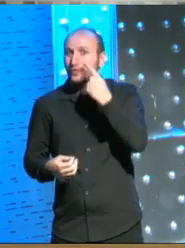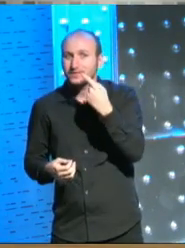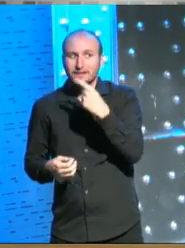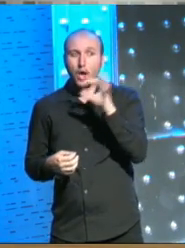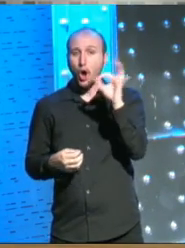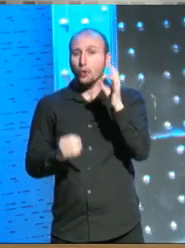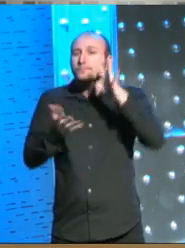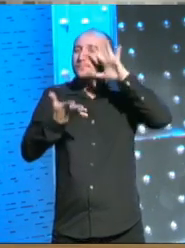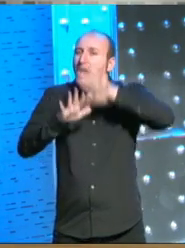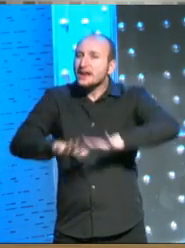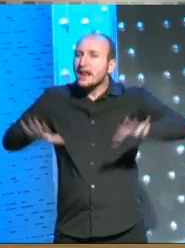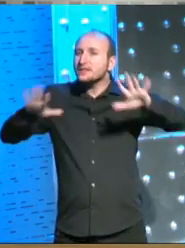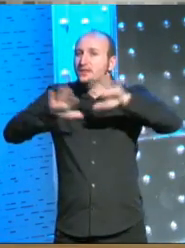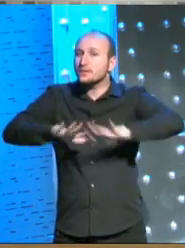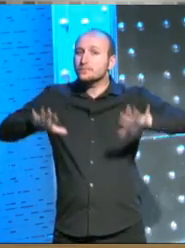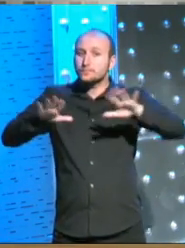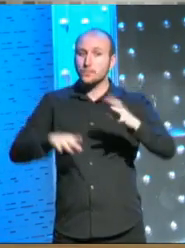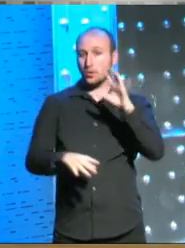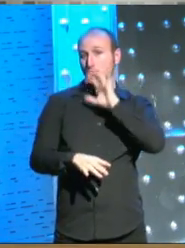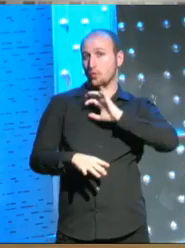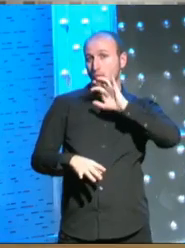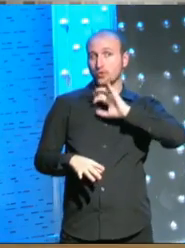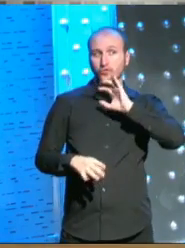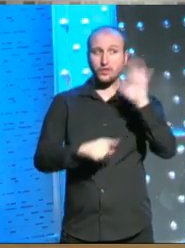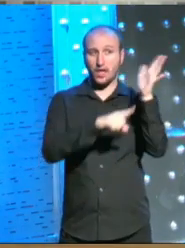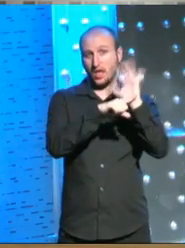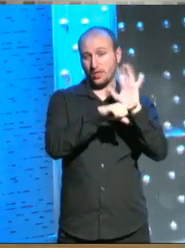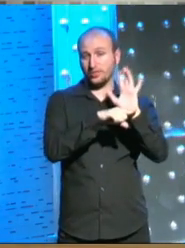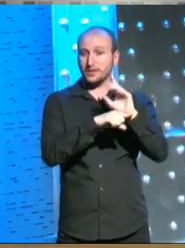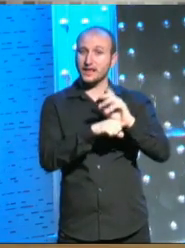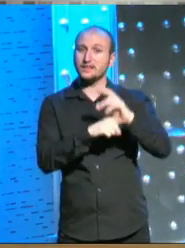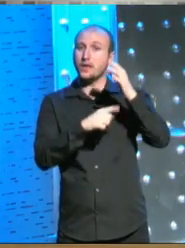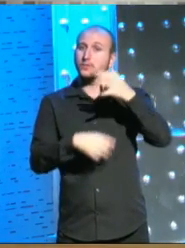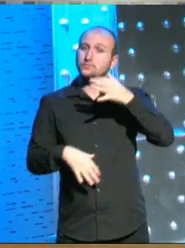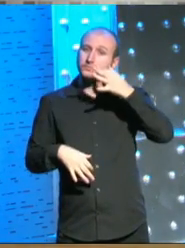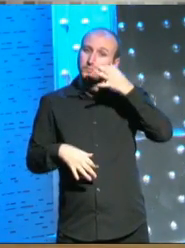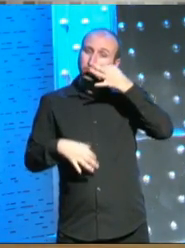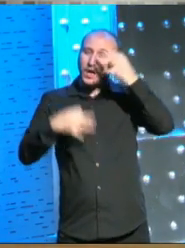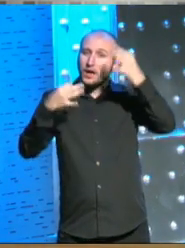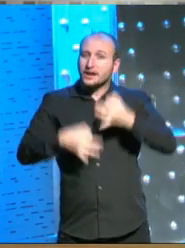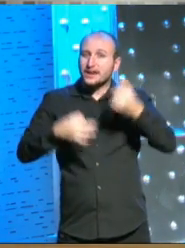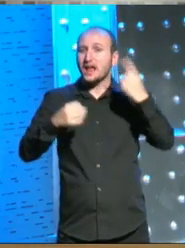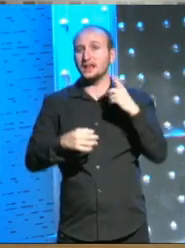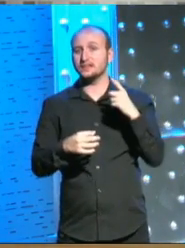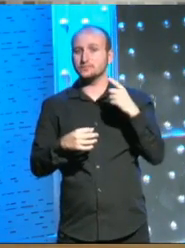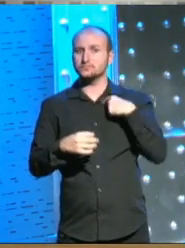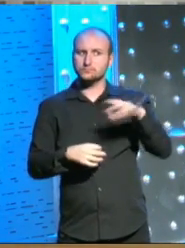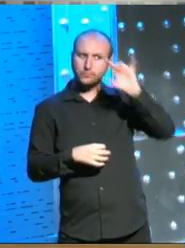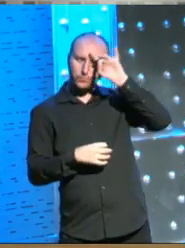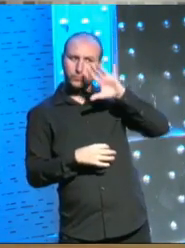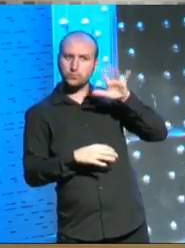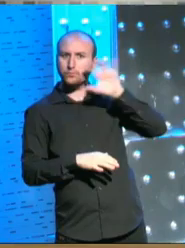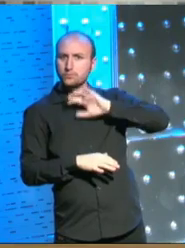ralentí. Y es curioso como los surrealistas, el cine de vanguardia y los surrealistas se interesan mucho en estos fenómenos del acelerado y el